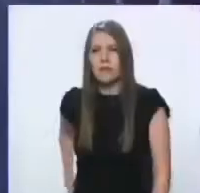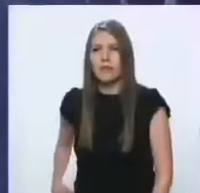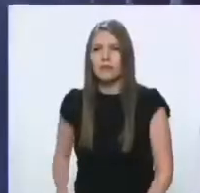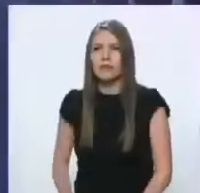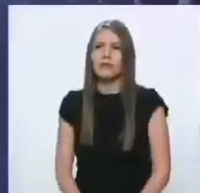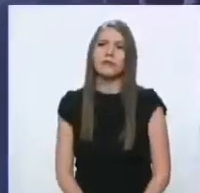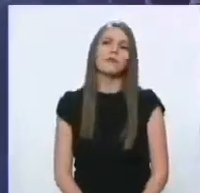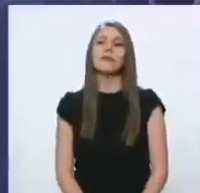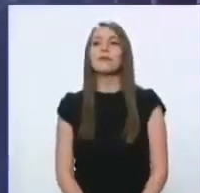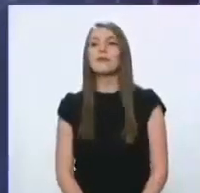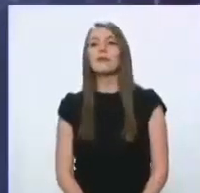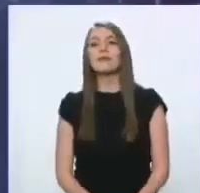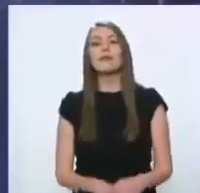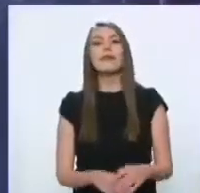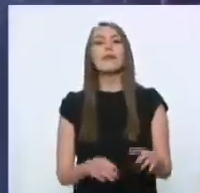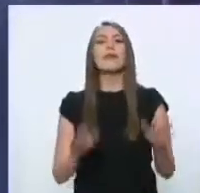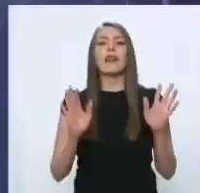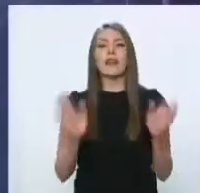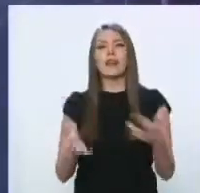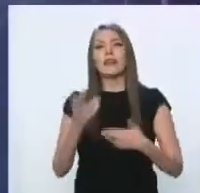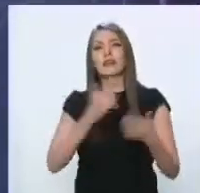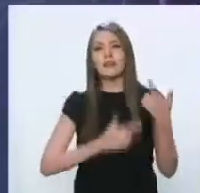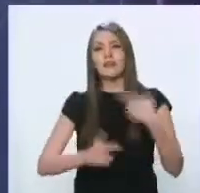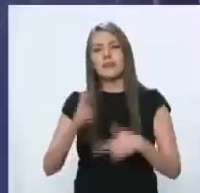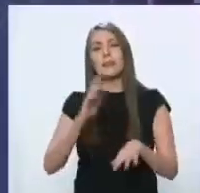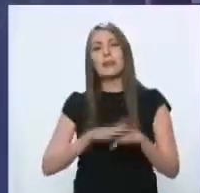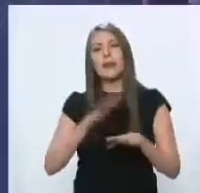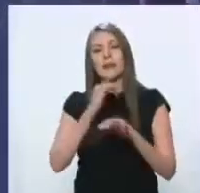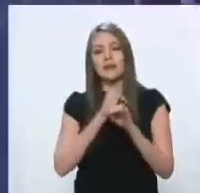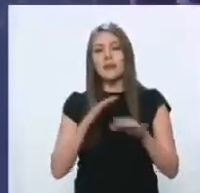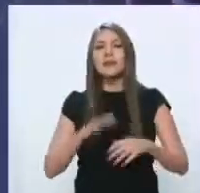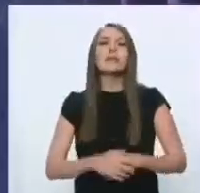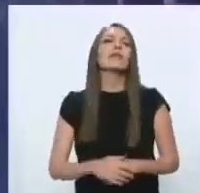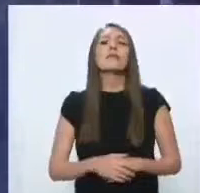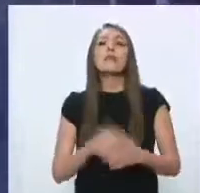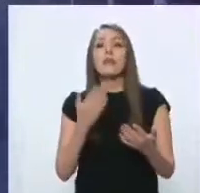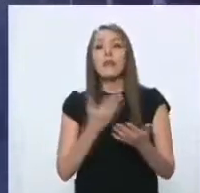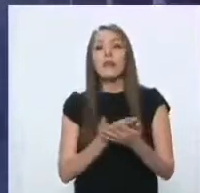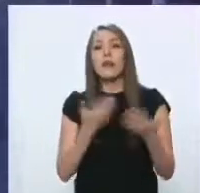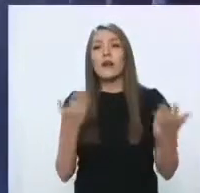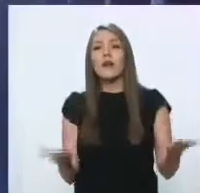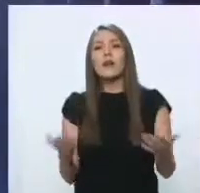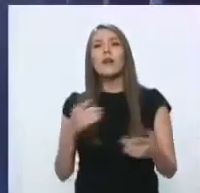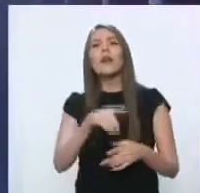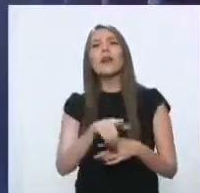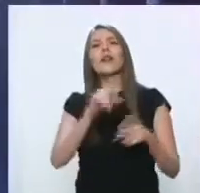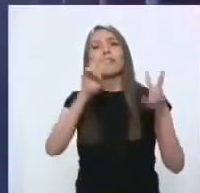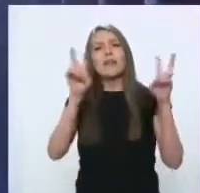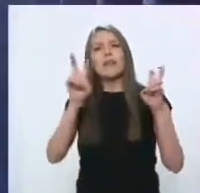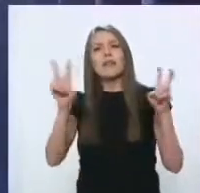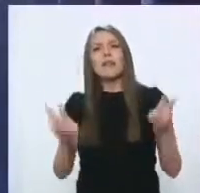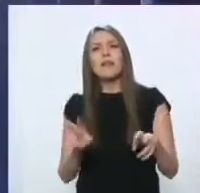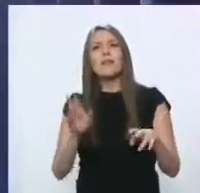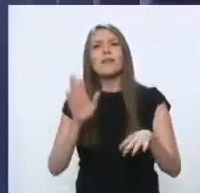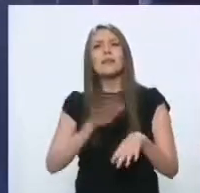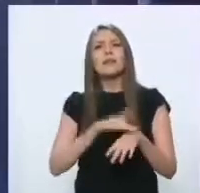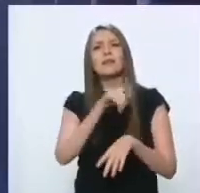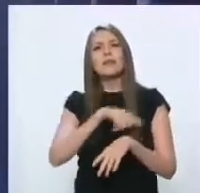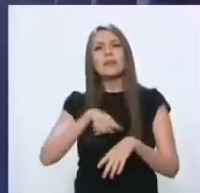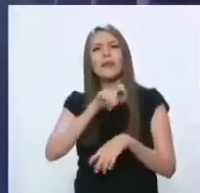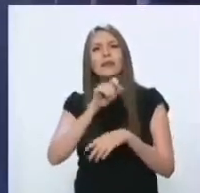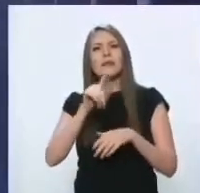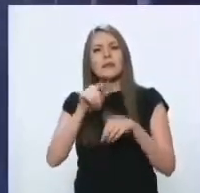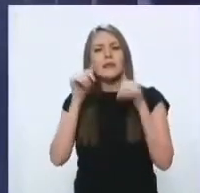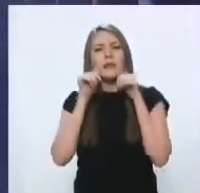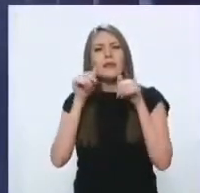Ya estamos de regreso con más información. Muchísimas gracias por continuar con nosotros. Vamos, si le parece ahora, a algunos de los temas que más ocuparon la atención pública durante